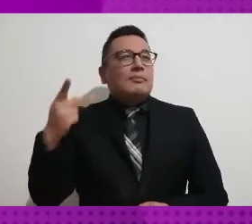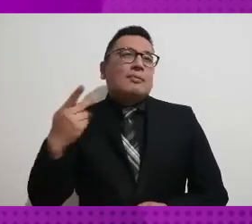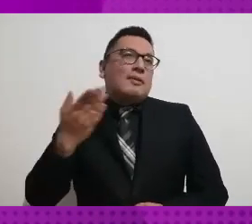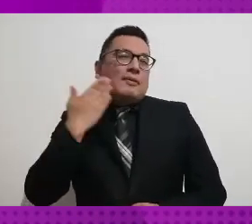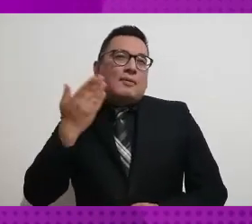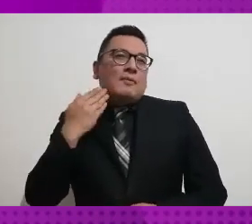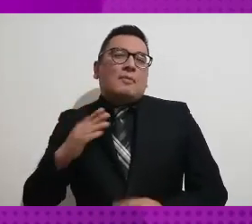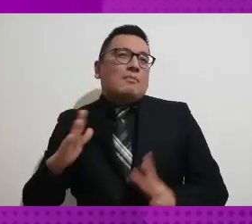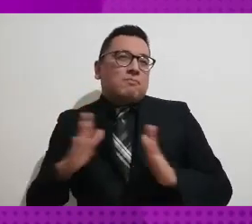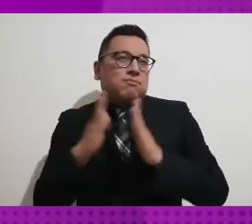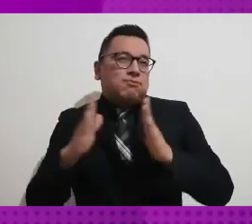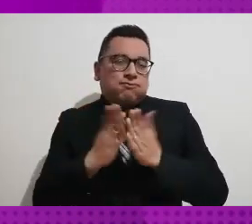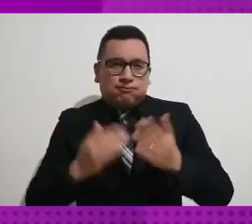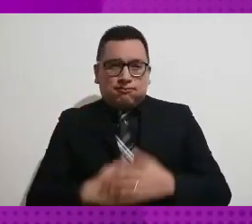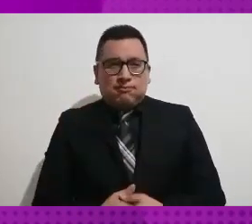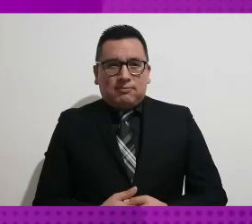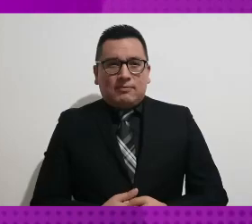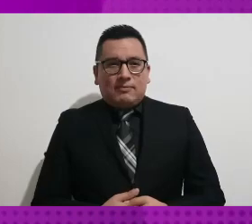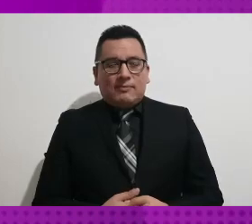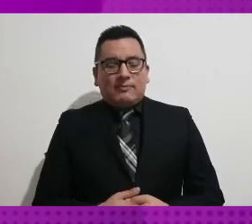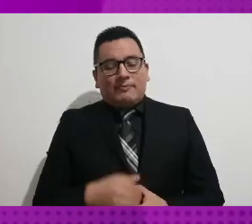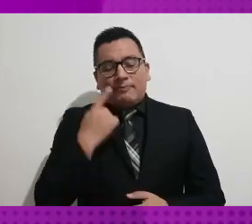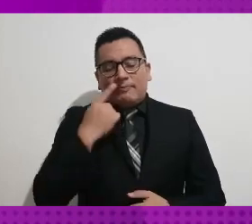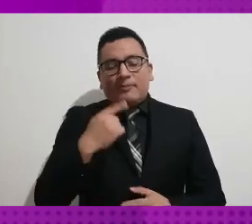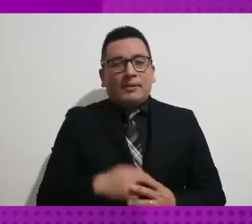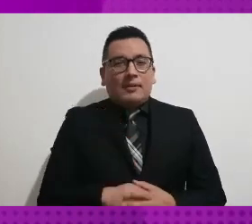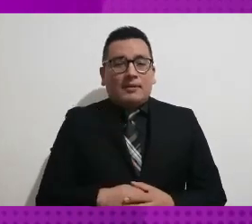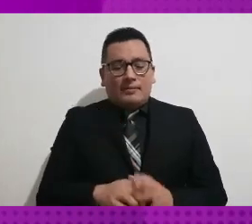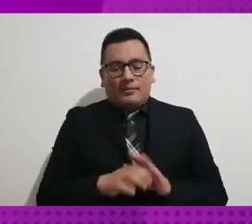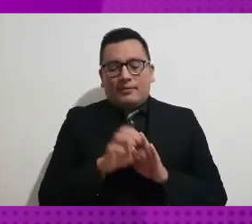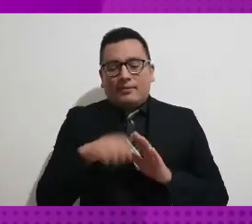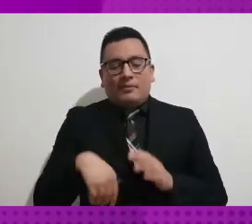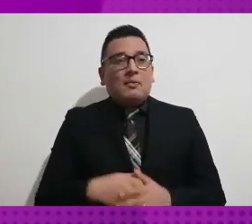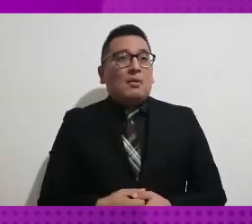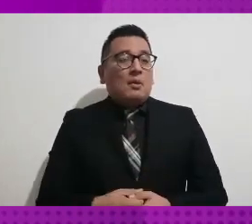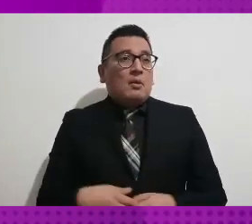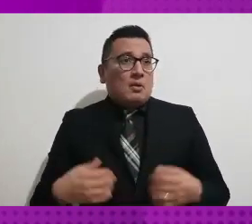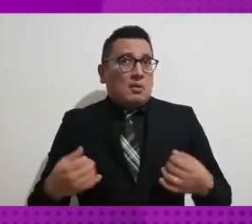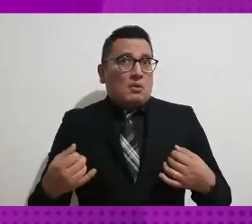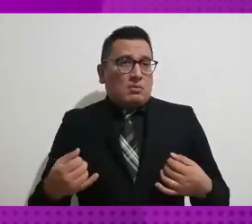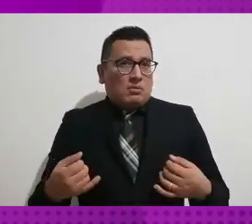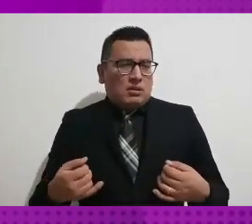de participar. Tanto tuvimos, por ejemplo, que uno de nuestros jóvenes ya